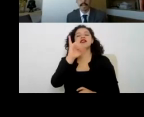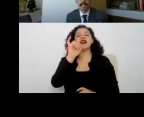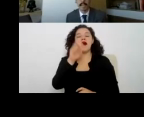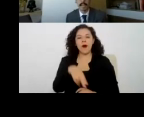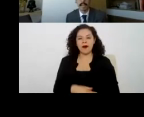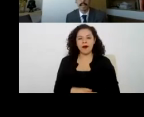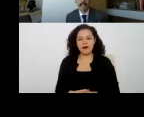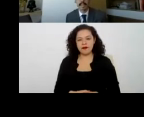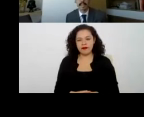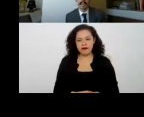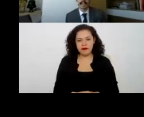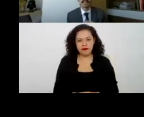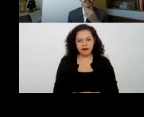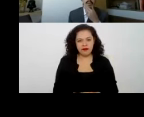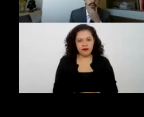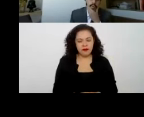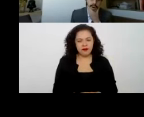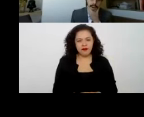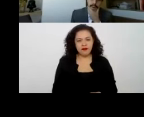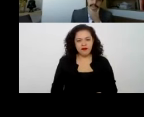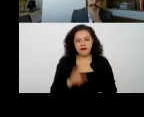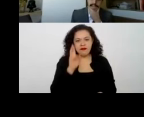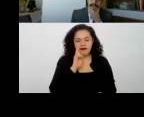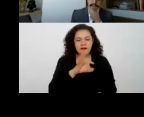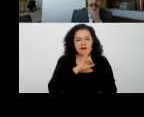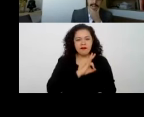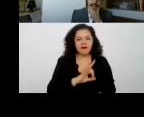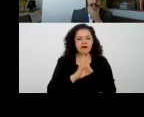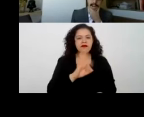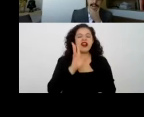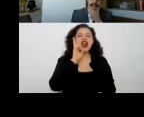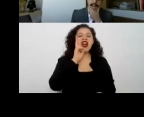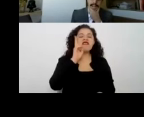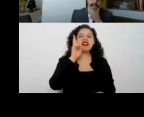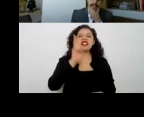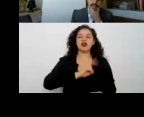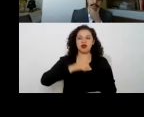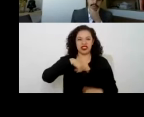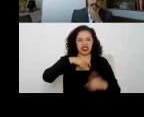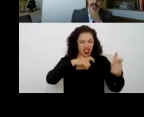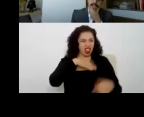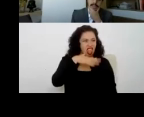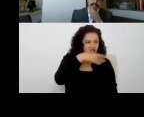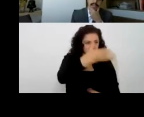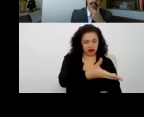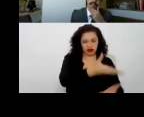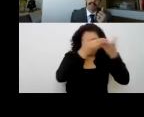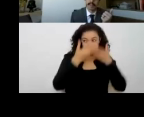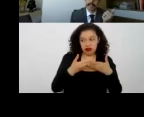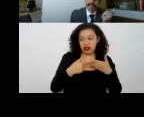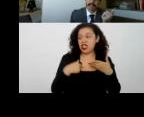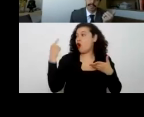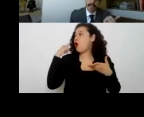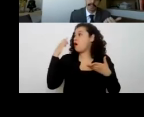tratar de darle una apariencia legal a estos recursos ilícitos a través